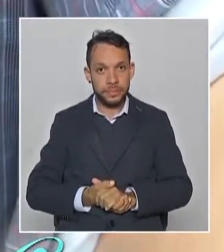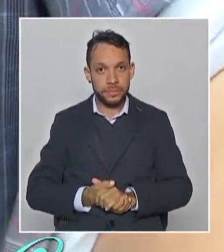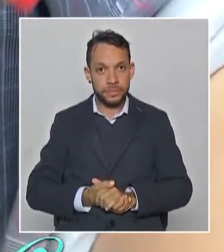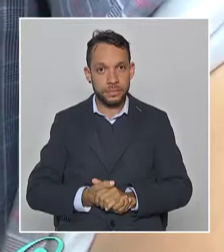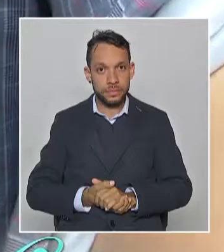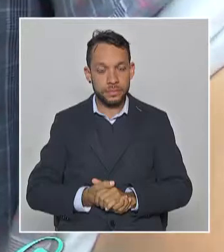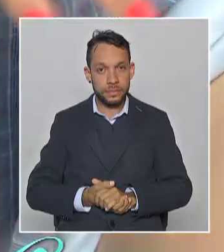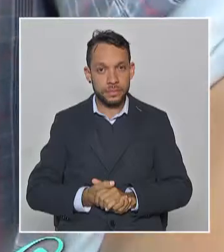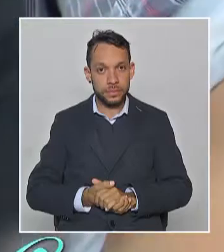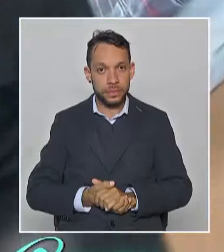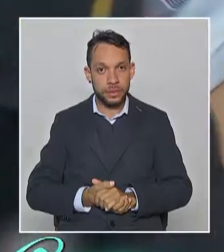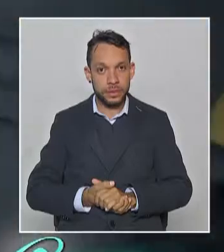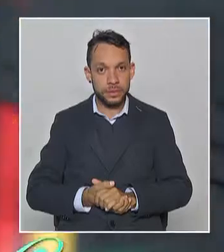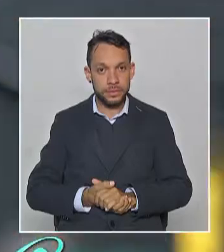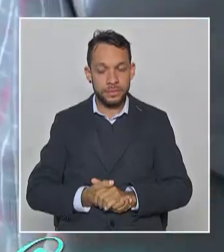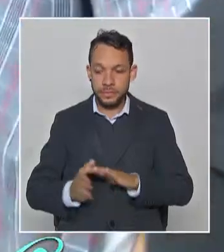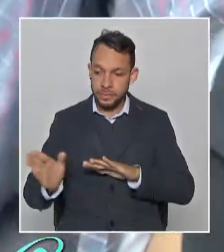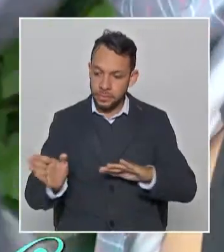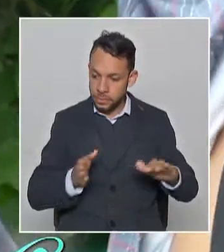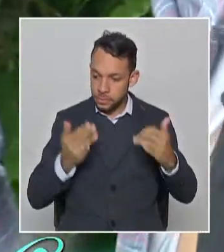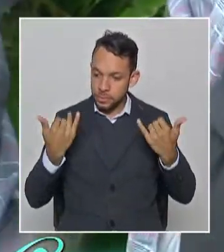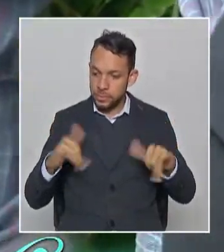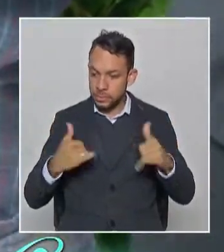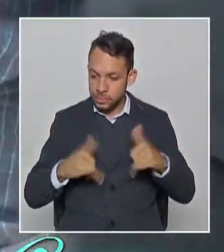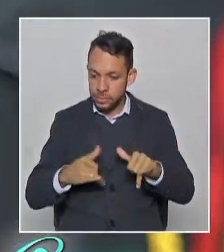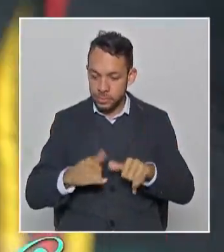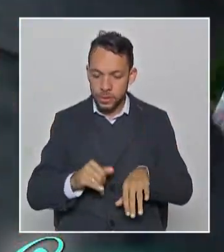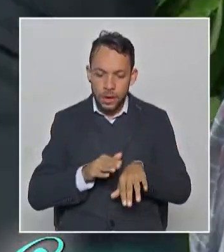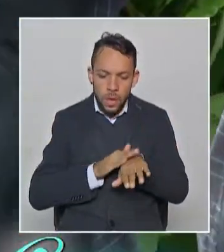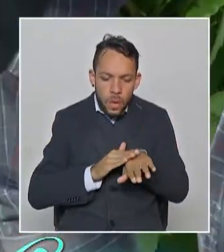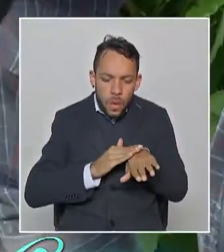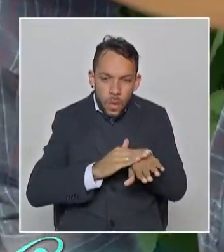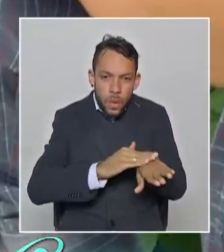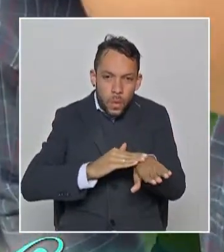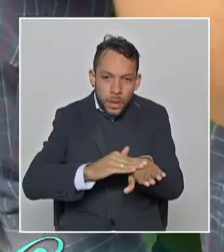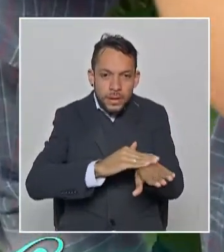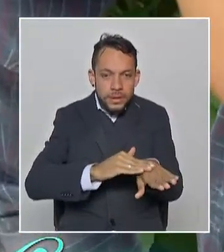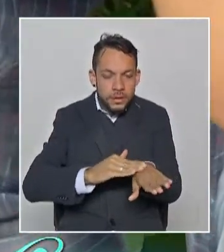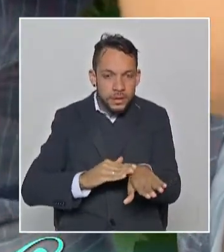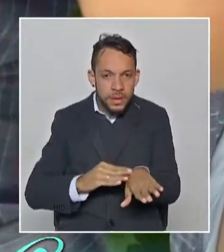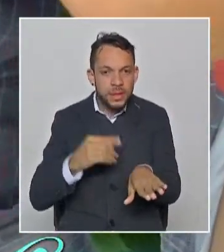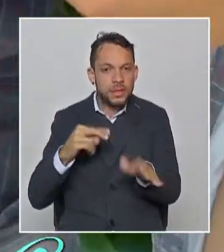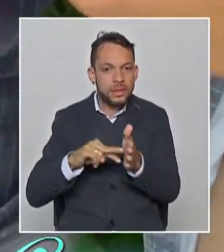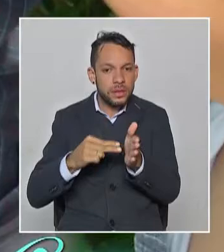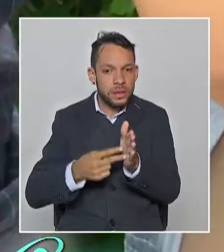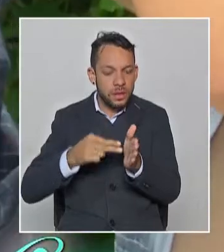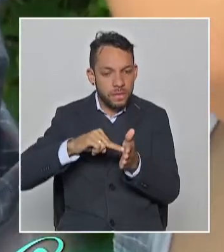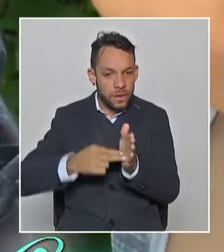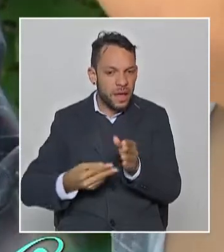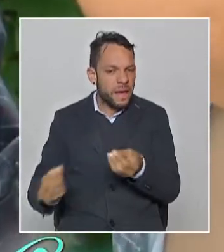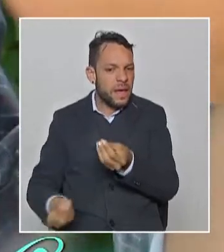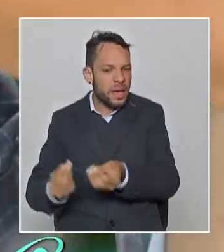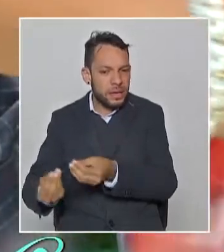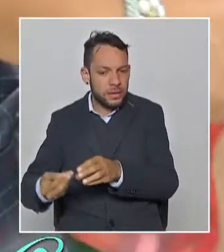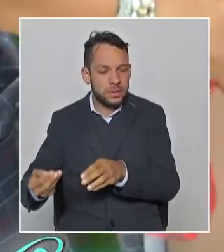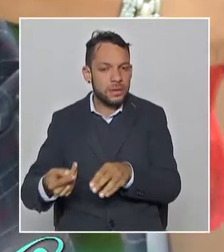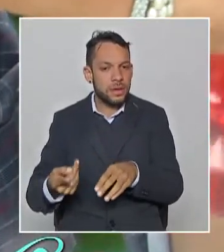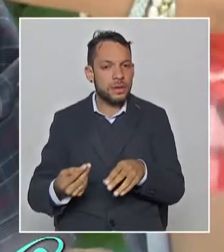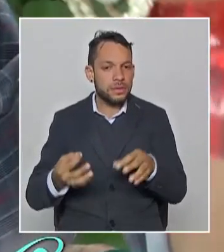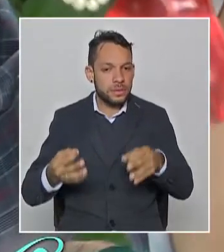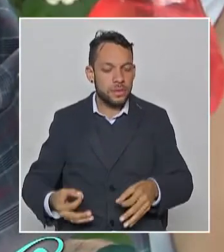Listo, listo, ahora sí. Yo siempre les digo, les voy a echar un cariñito y este es el cariñito que yo les